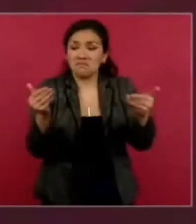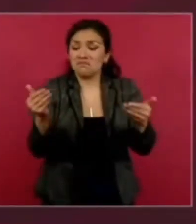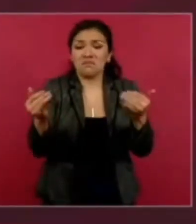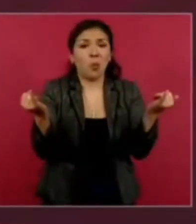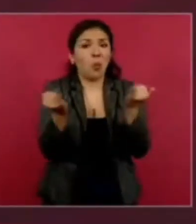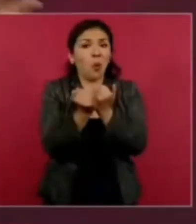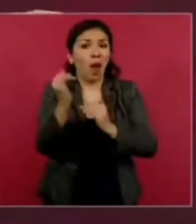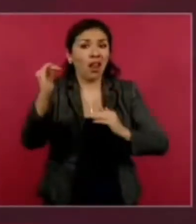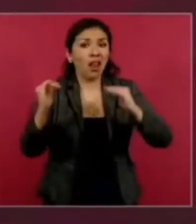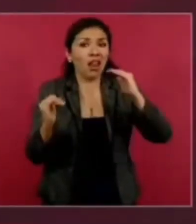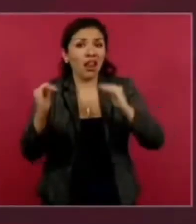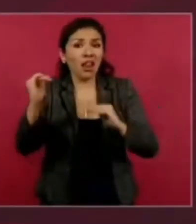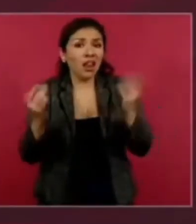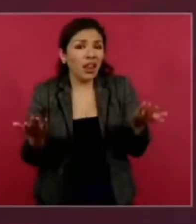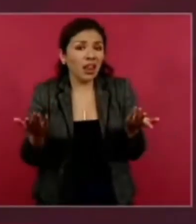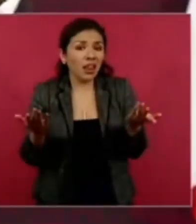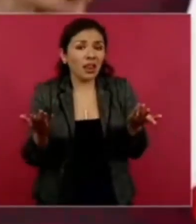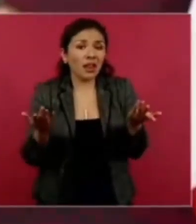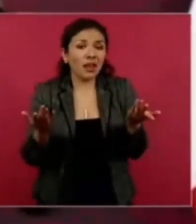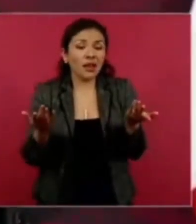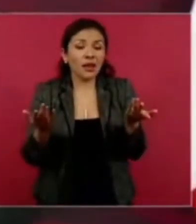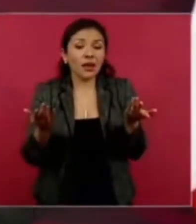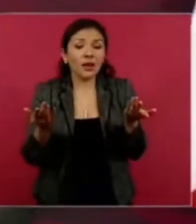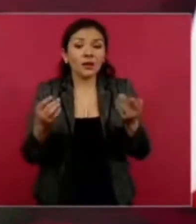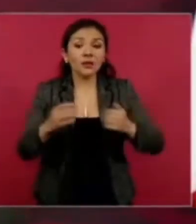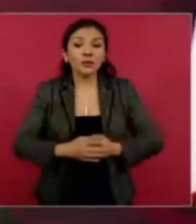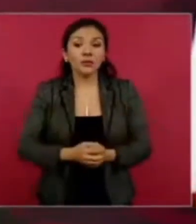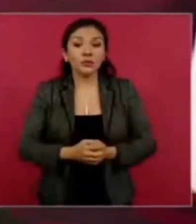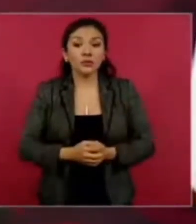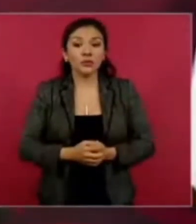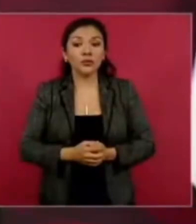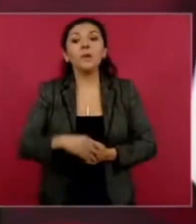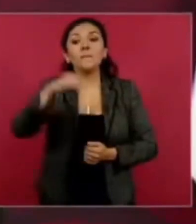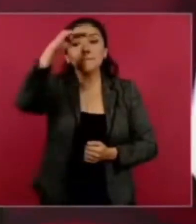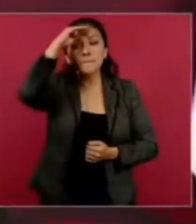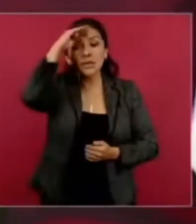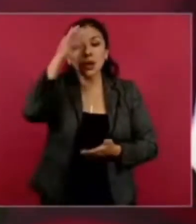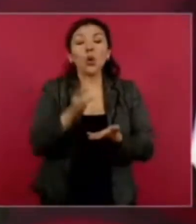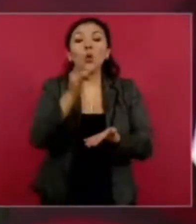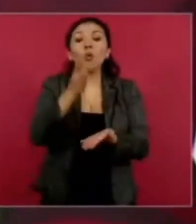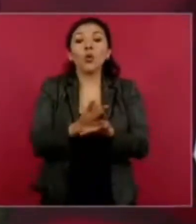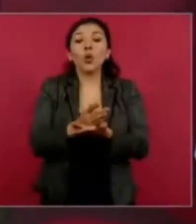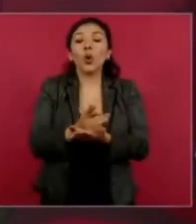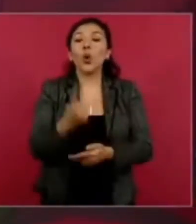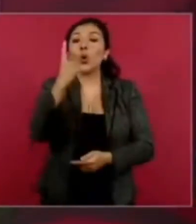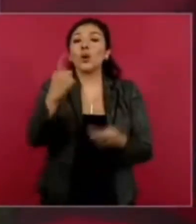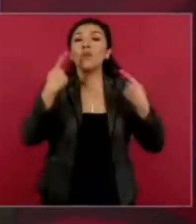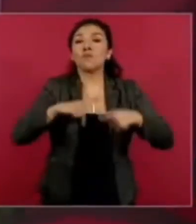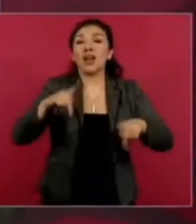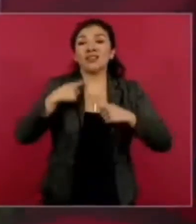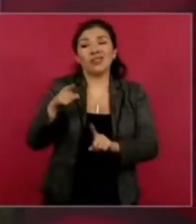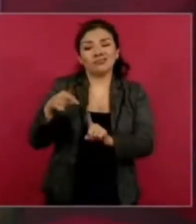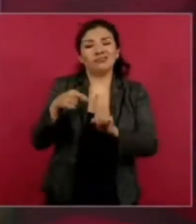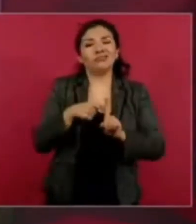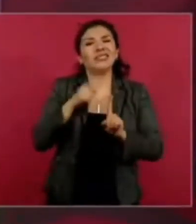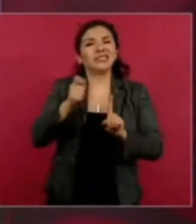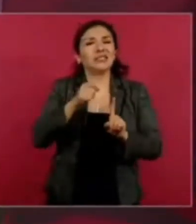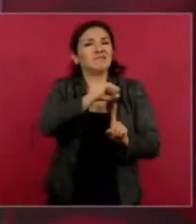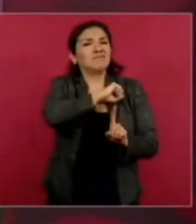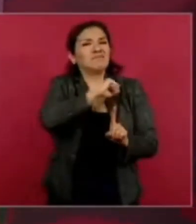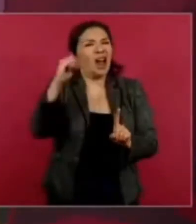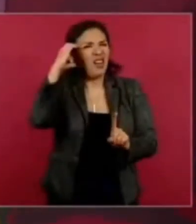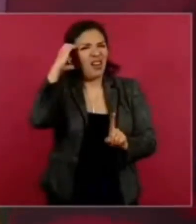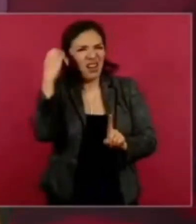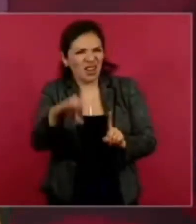No es nada más que dejaron libre a un presunto delincuente que se